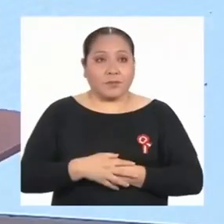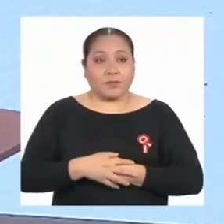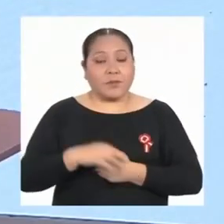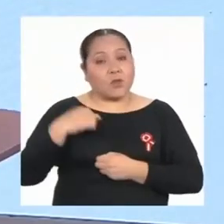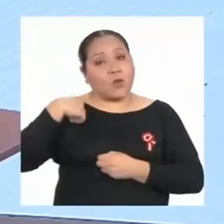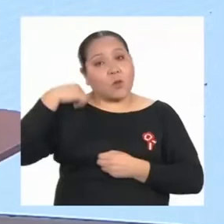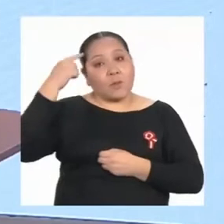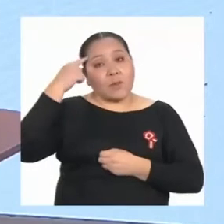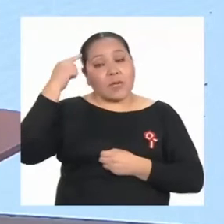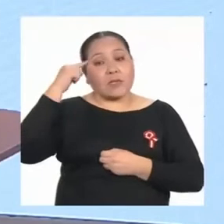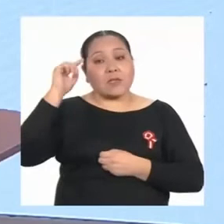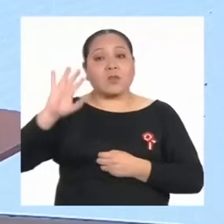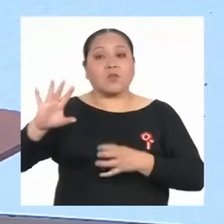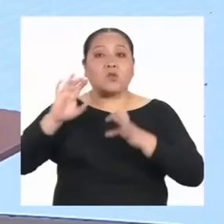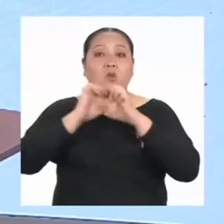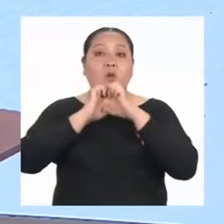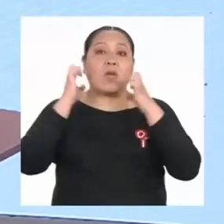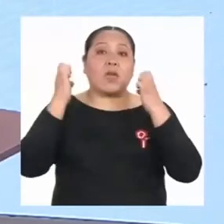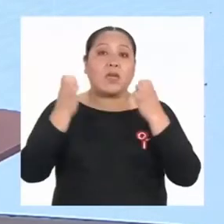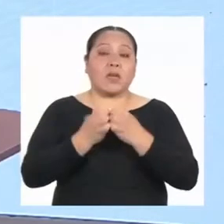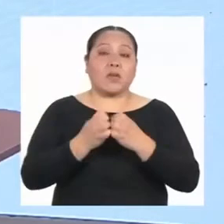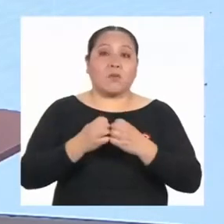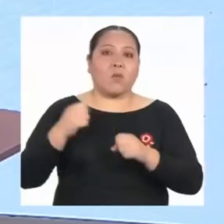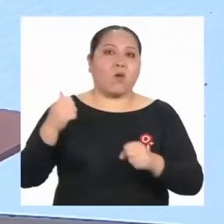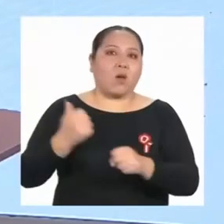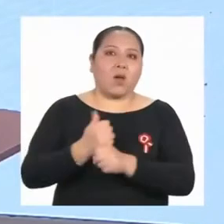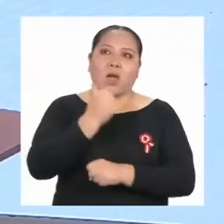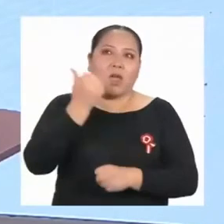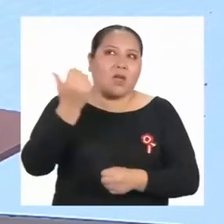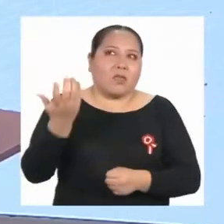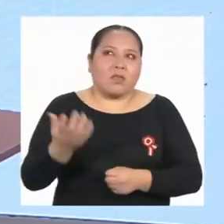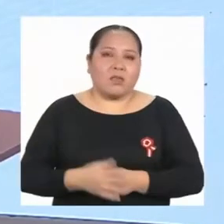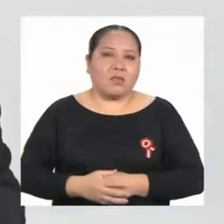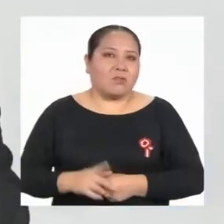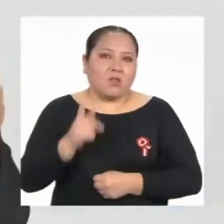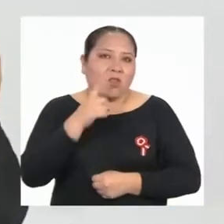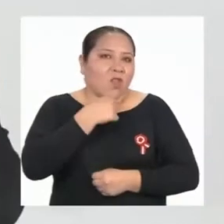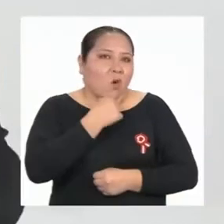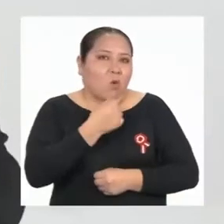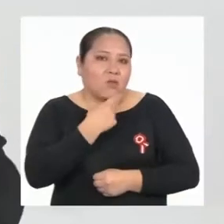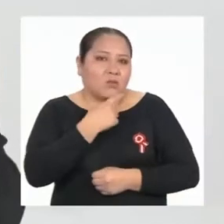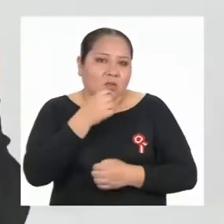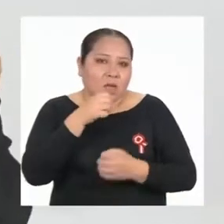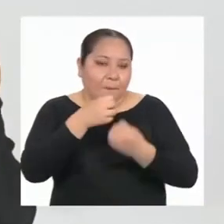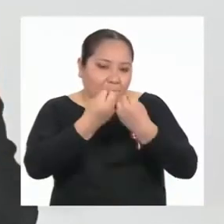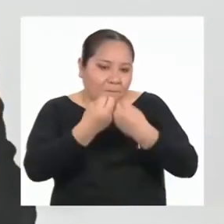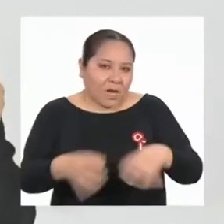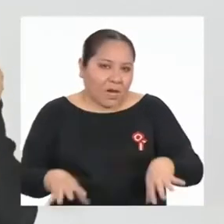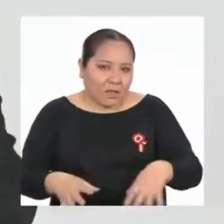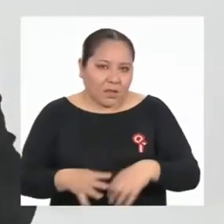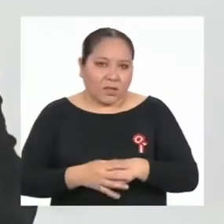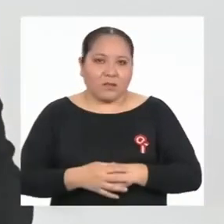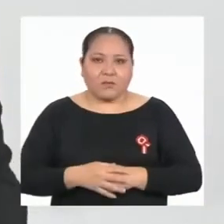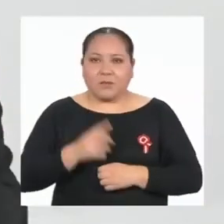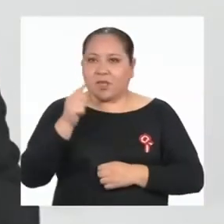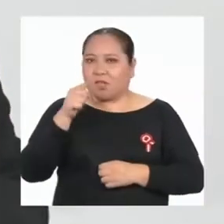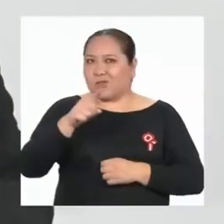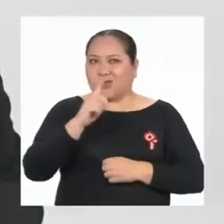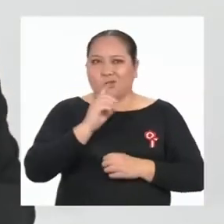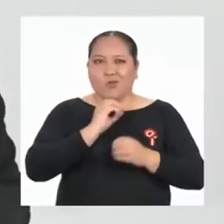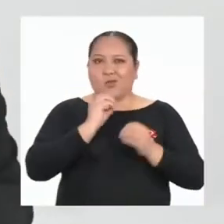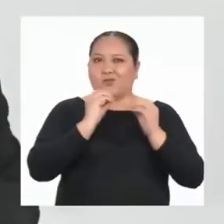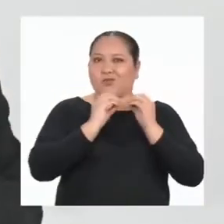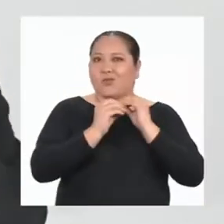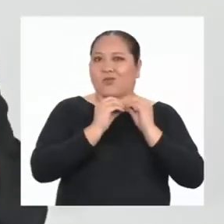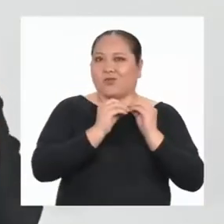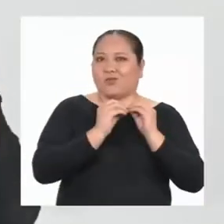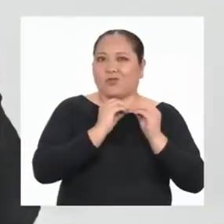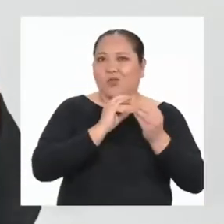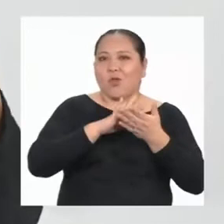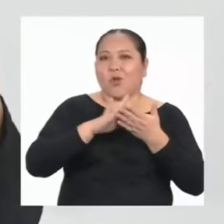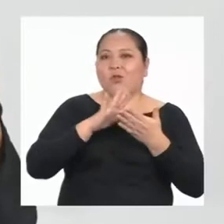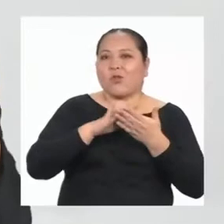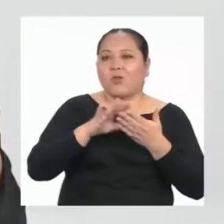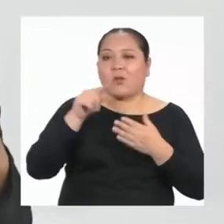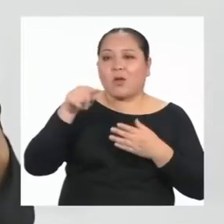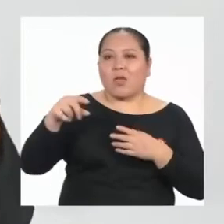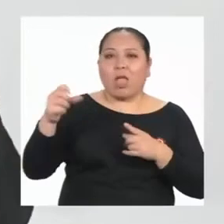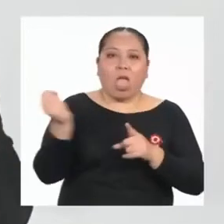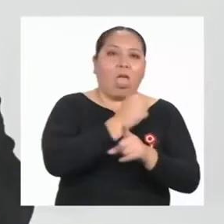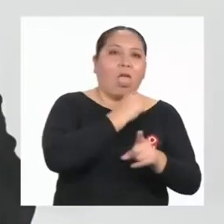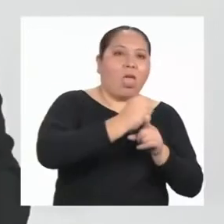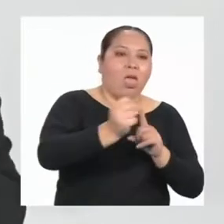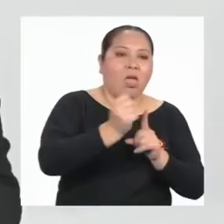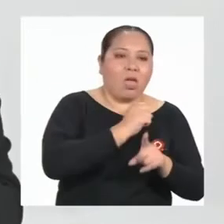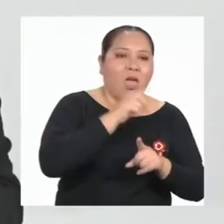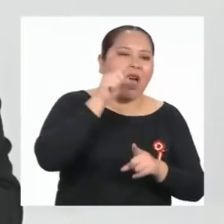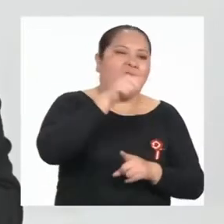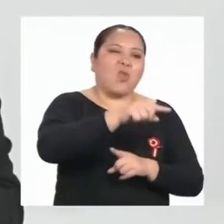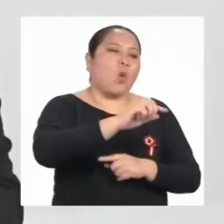que quieren que su equipo gane, profesora. A nadie le gusta perder. Eso no justifica que busquemos maltratar a quienes son